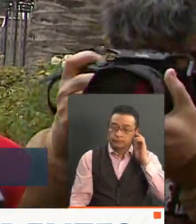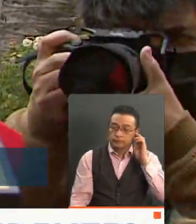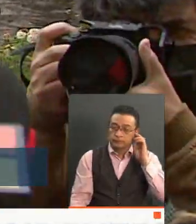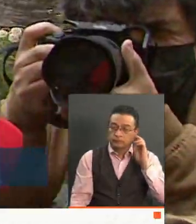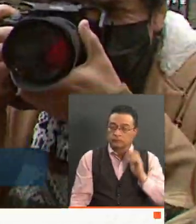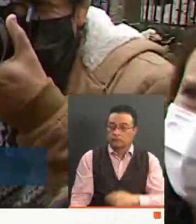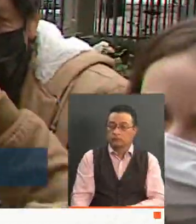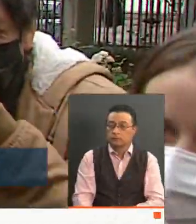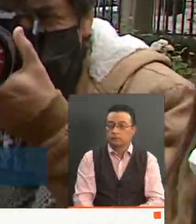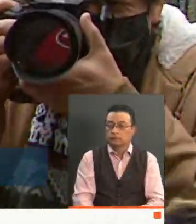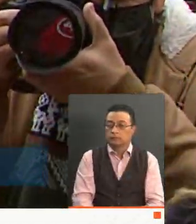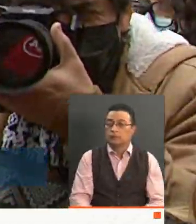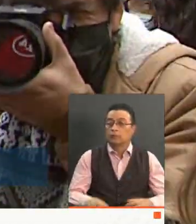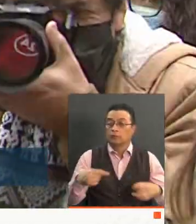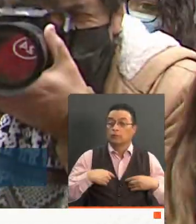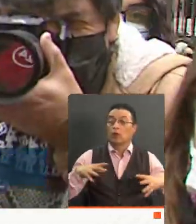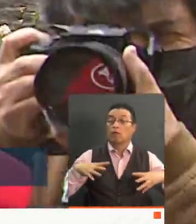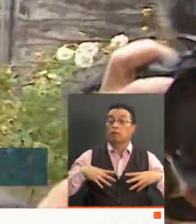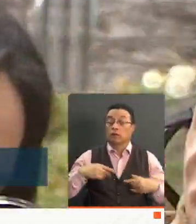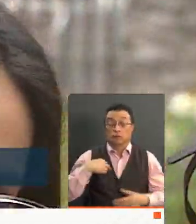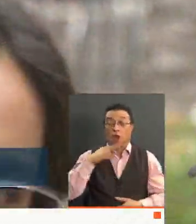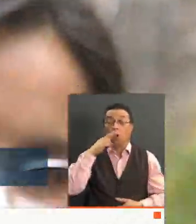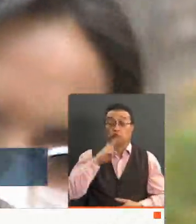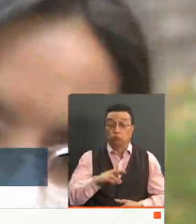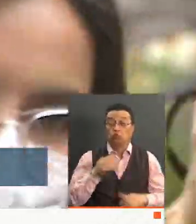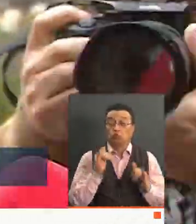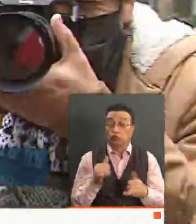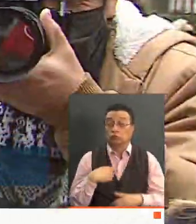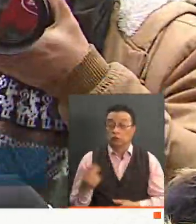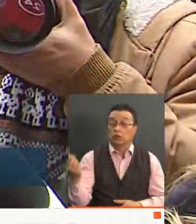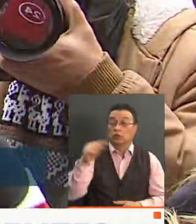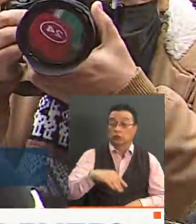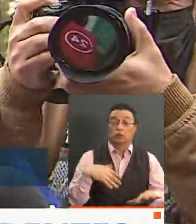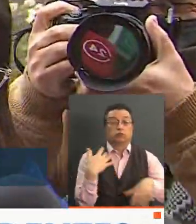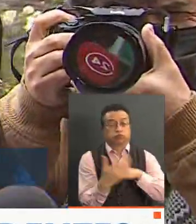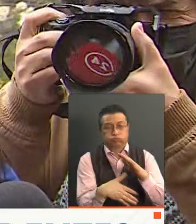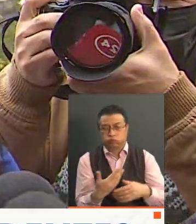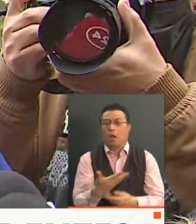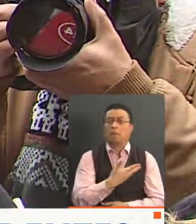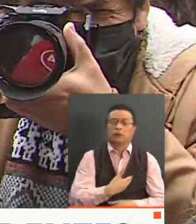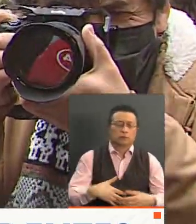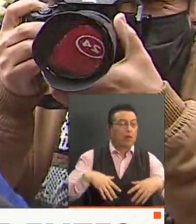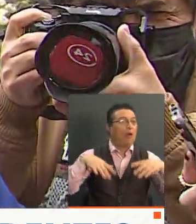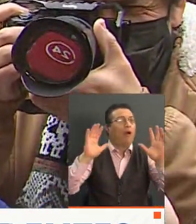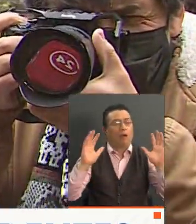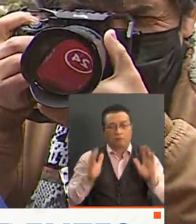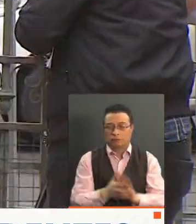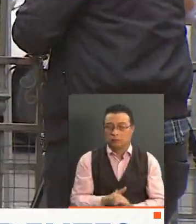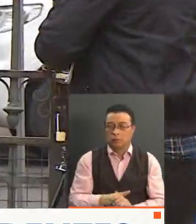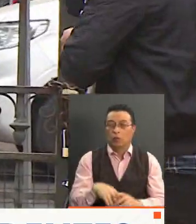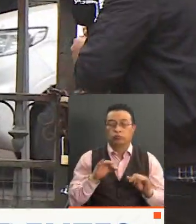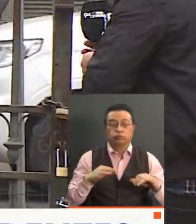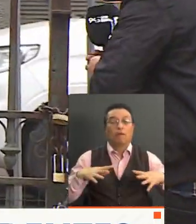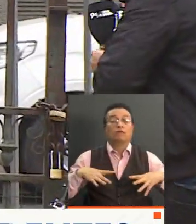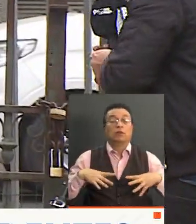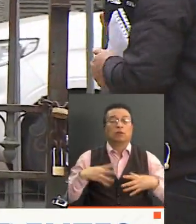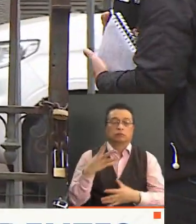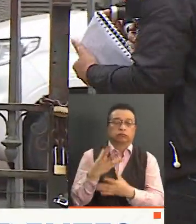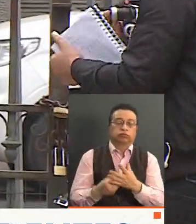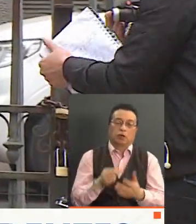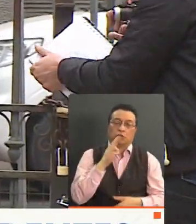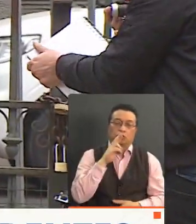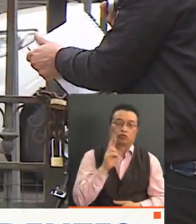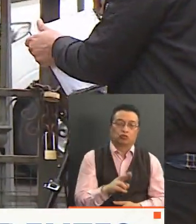Yo estaba tan feliz en el sur, no se lo niego. Llego, está la embarrada, los presidentes. No. Poco duró la felicidad en el sur.